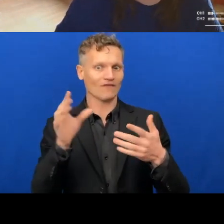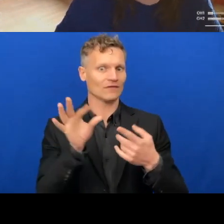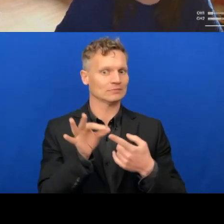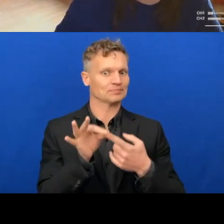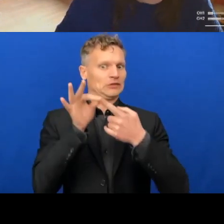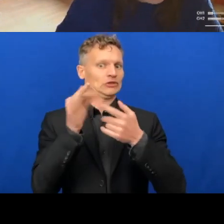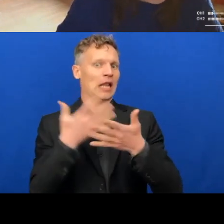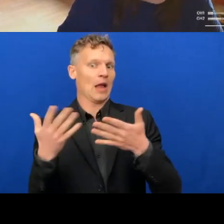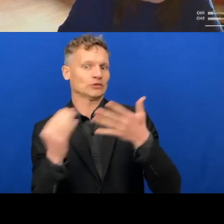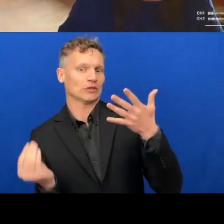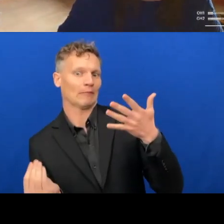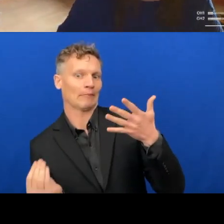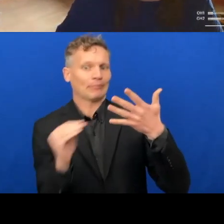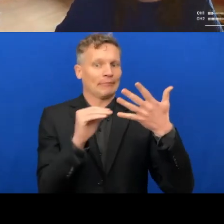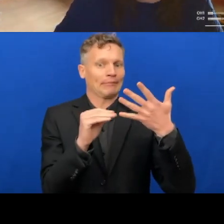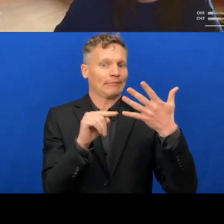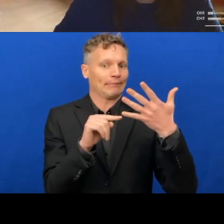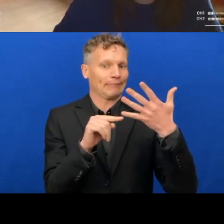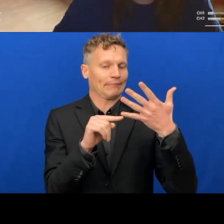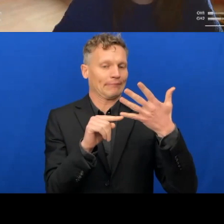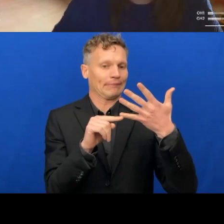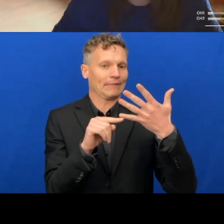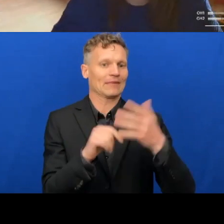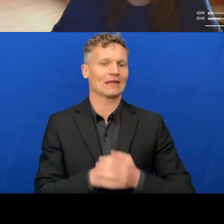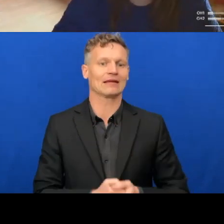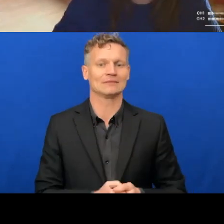una lengua exótica en el programa.